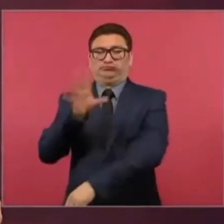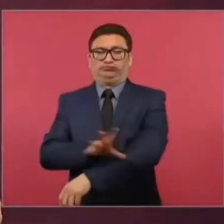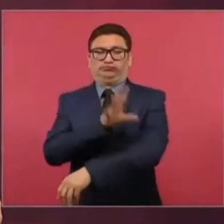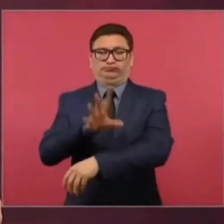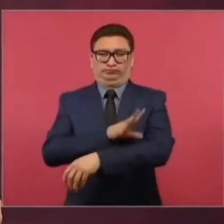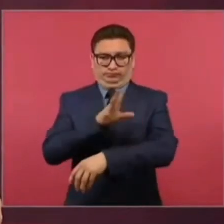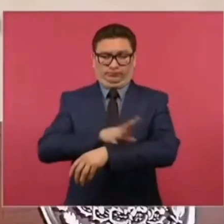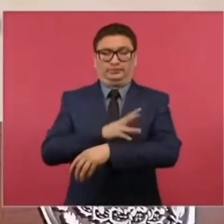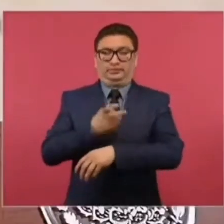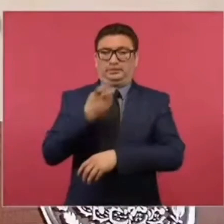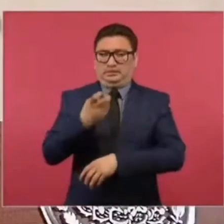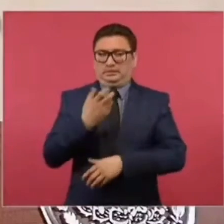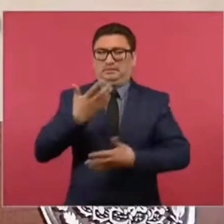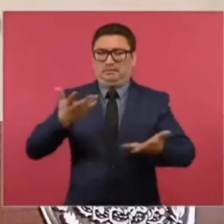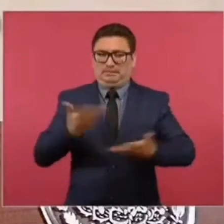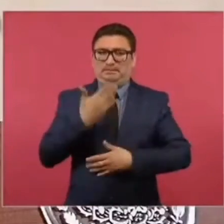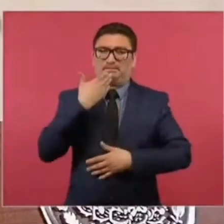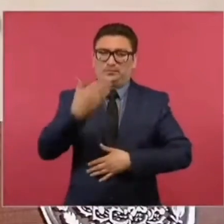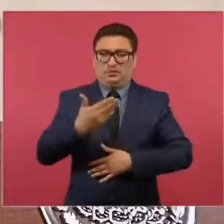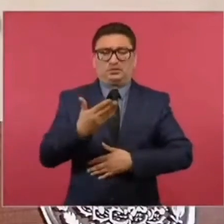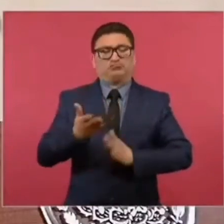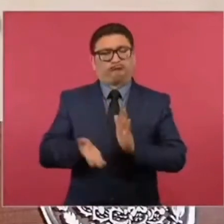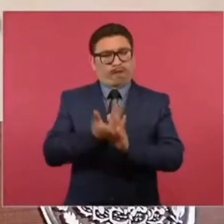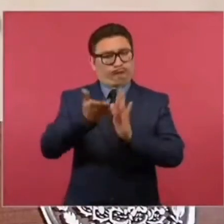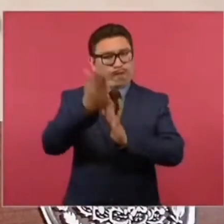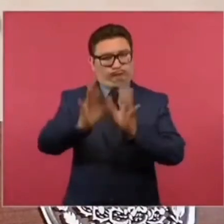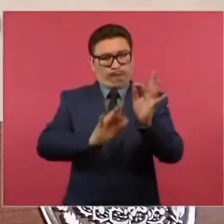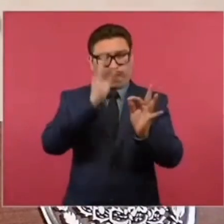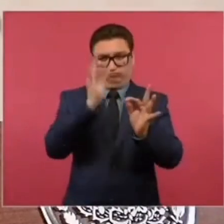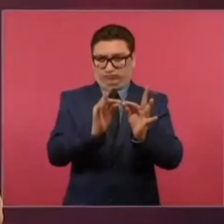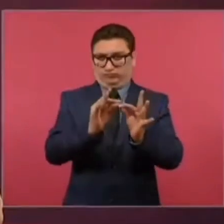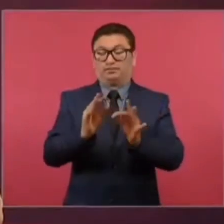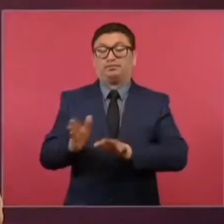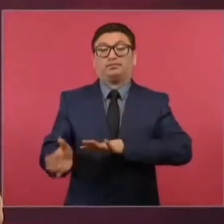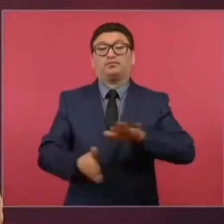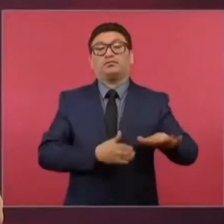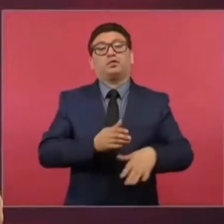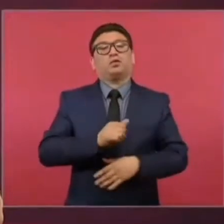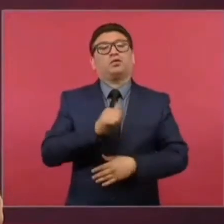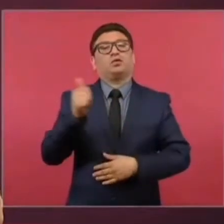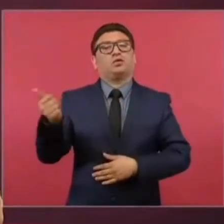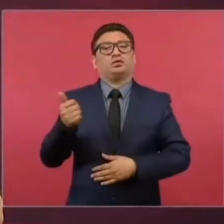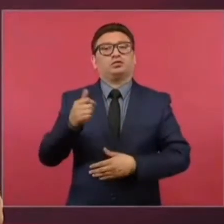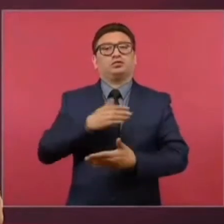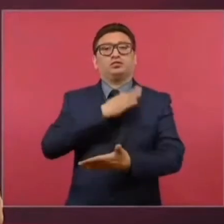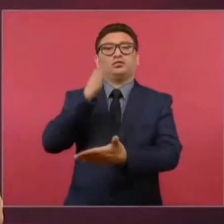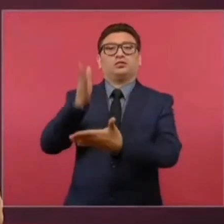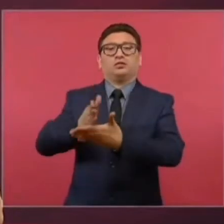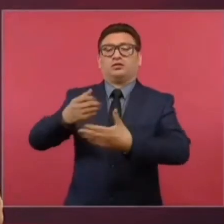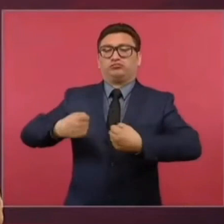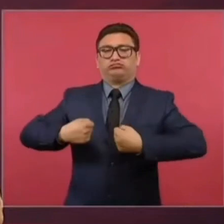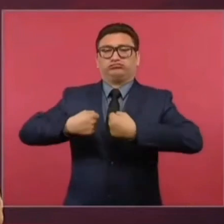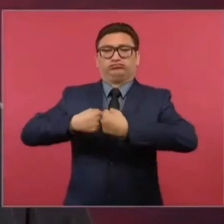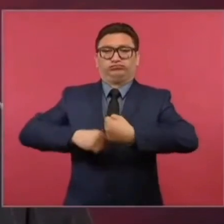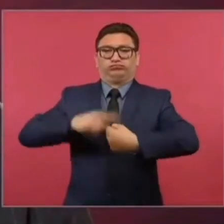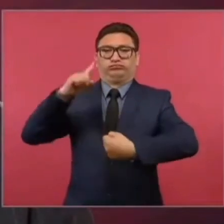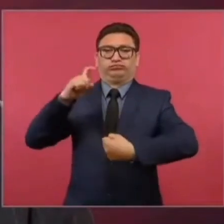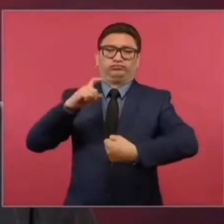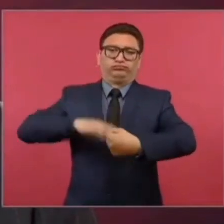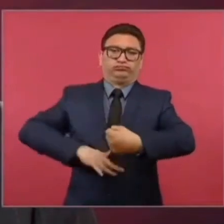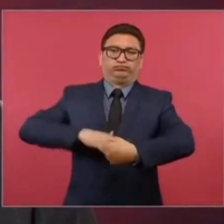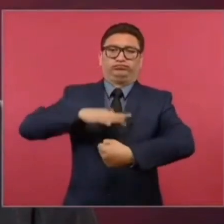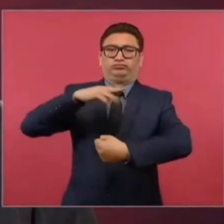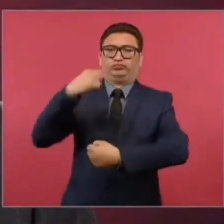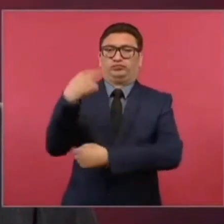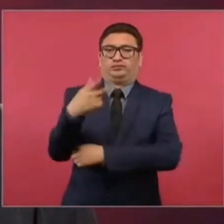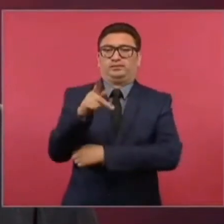bien. Es una gran obra. Luego estuvimos en la presa Picacho. Ahí